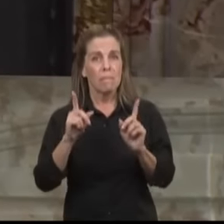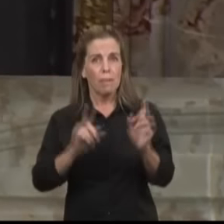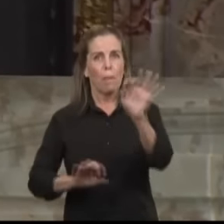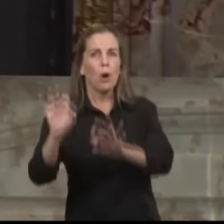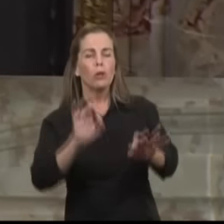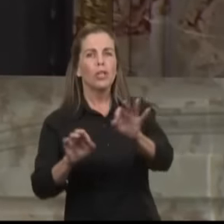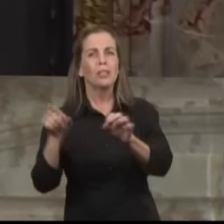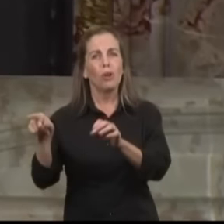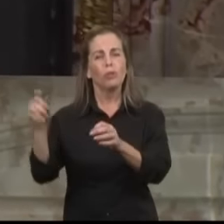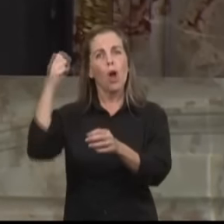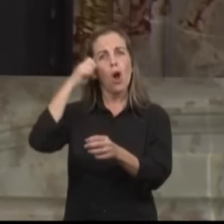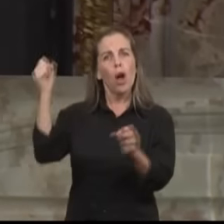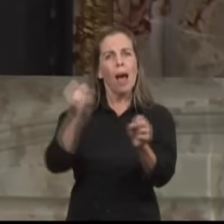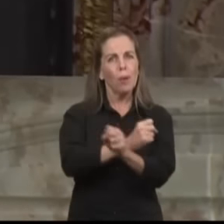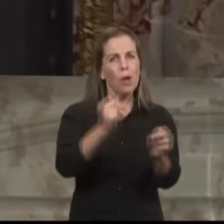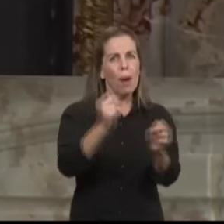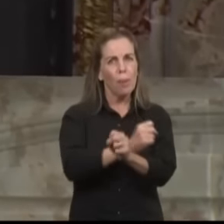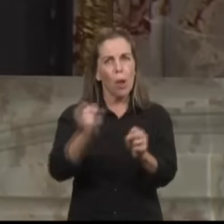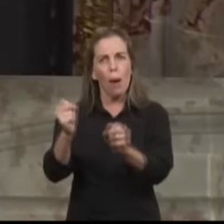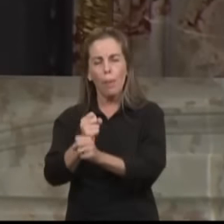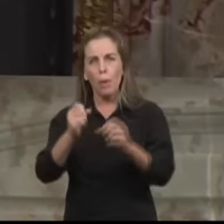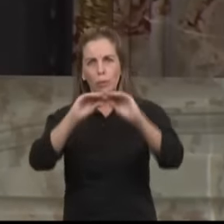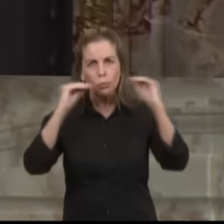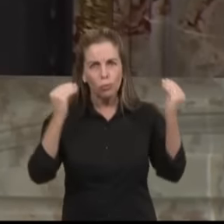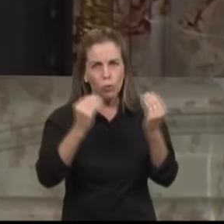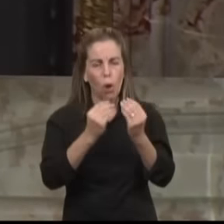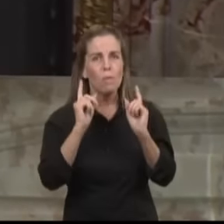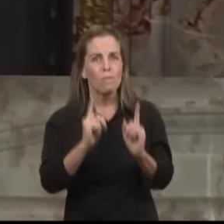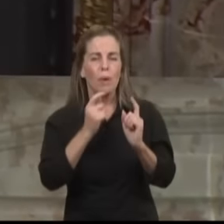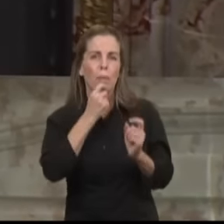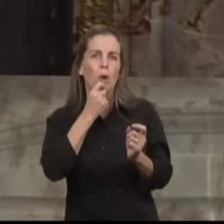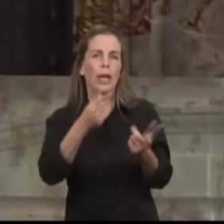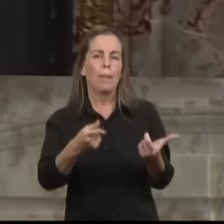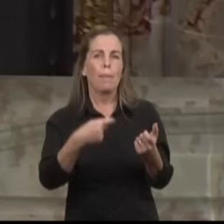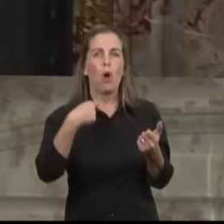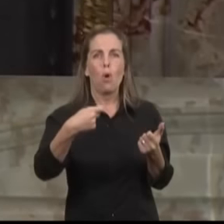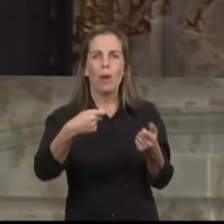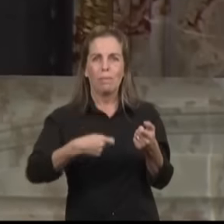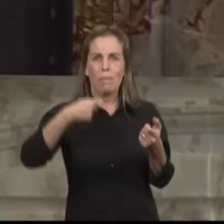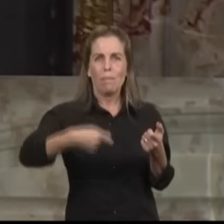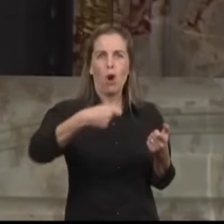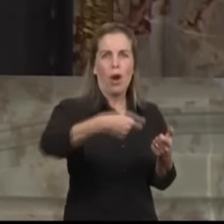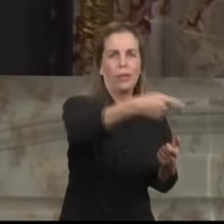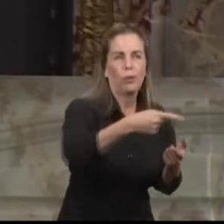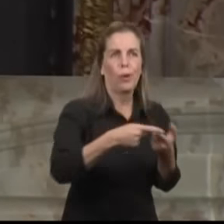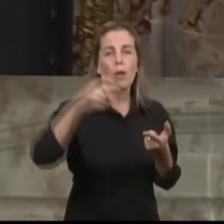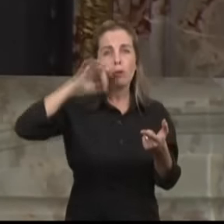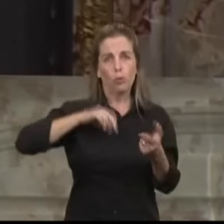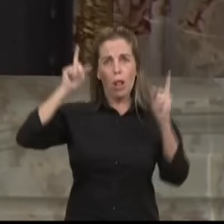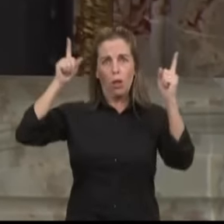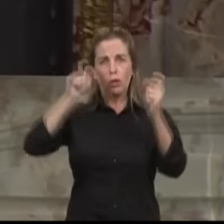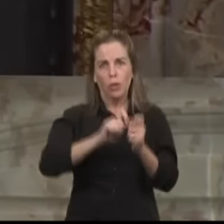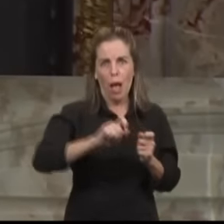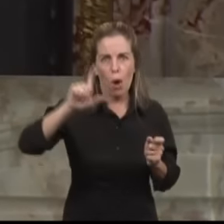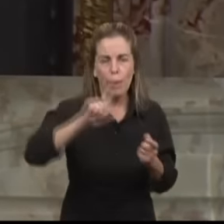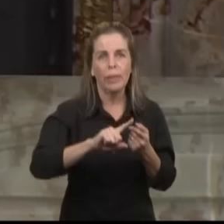Congreso, si los sumamos todos, que incluye reinstalar la moratoria previsional, aumentar el salario de docente y las prestaciones